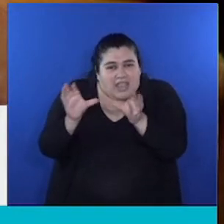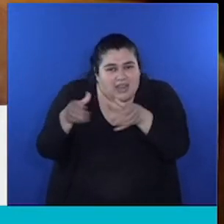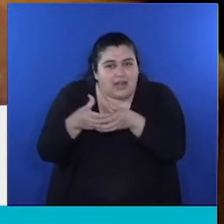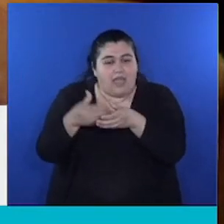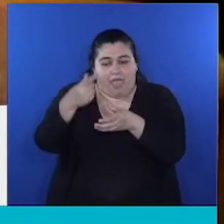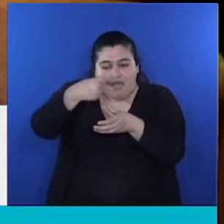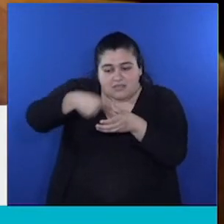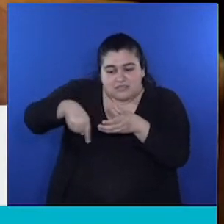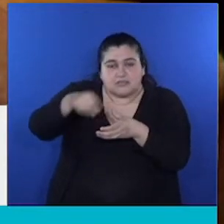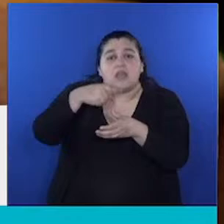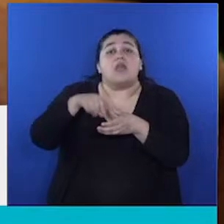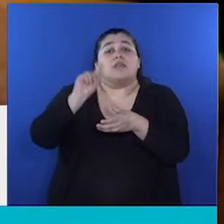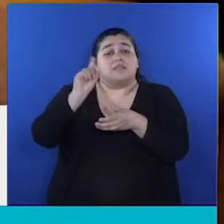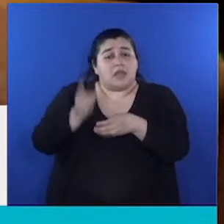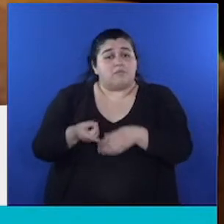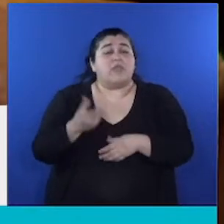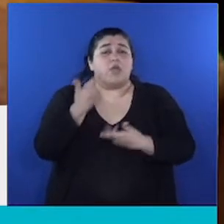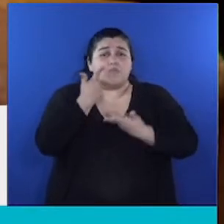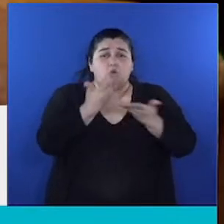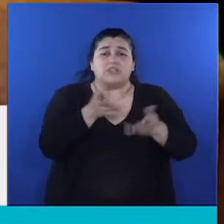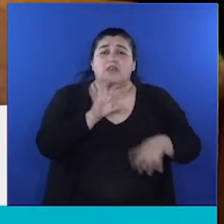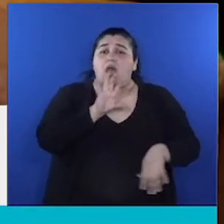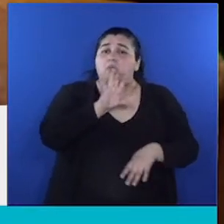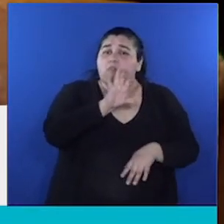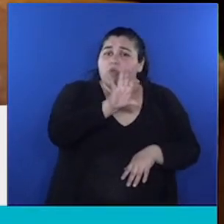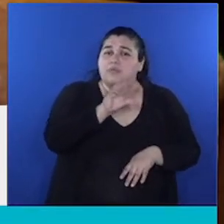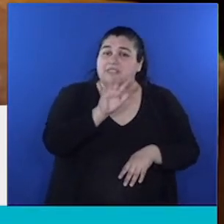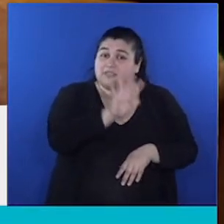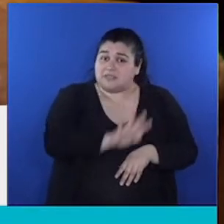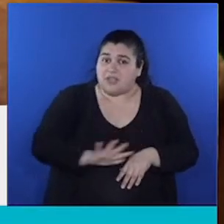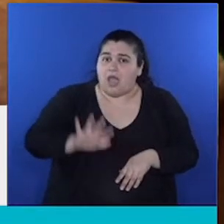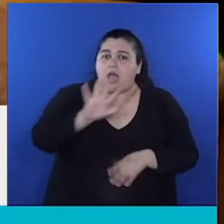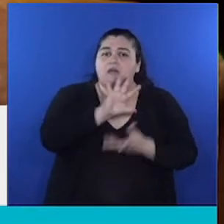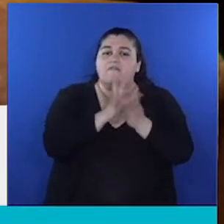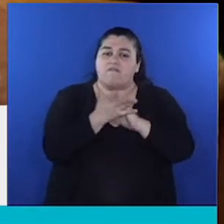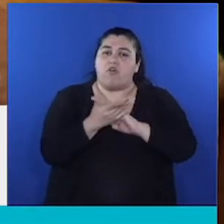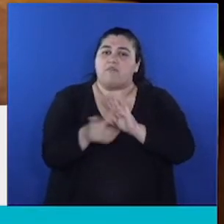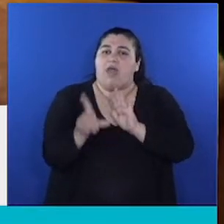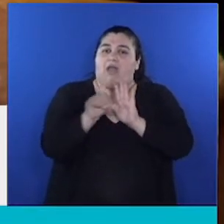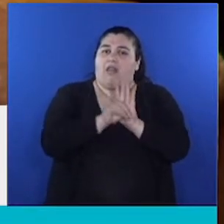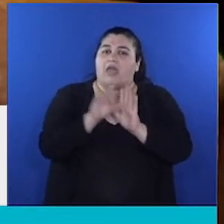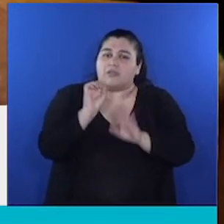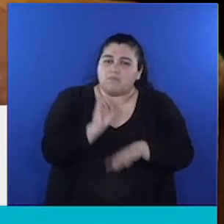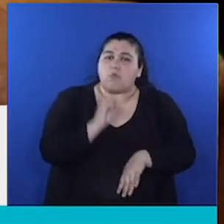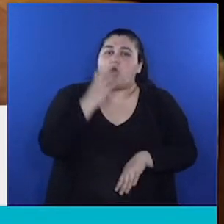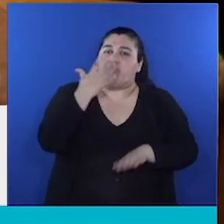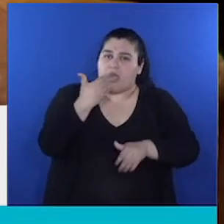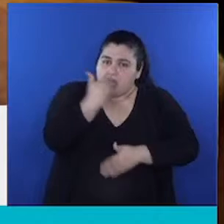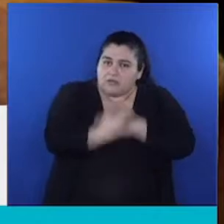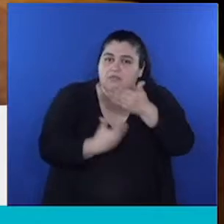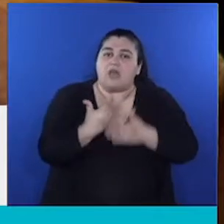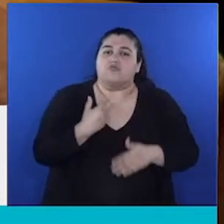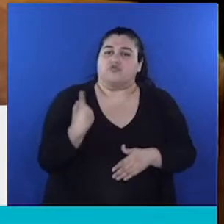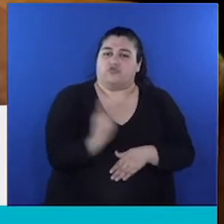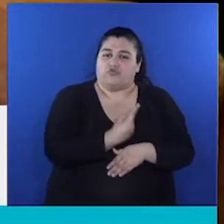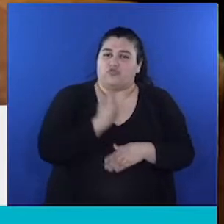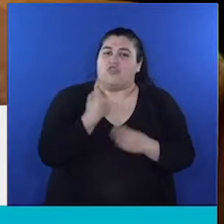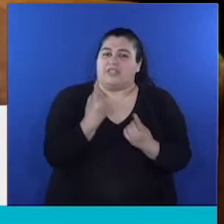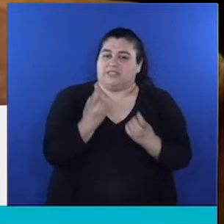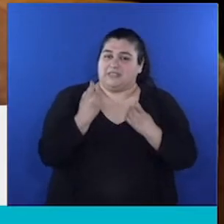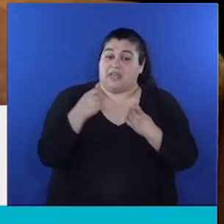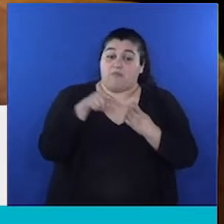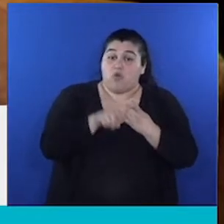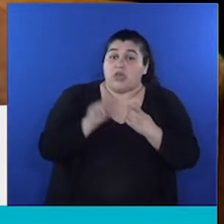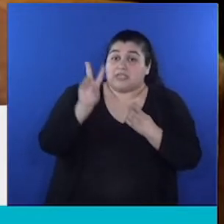la provincia realmente en una posición de modernidad legislativa que es algo que necesitamos, en este y en todos los temas.